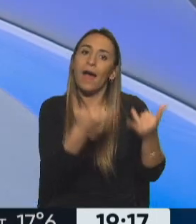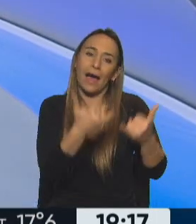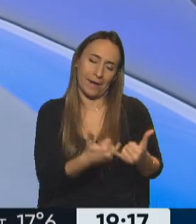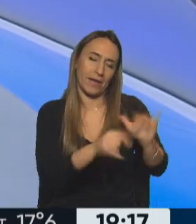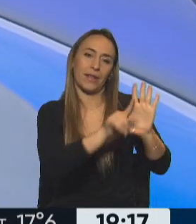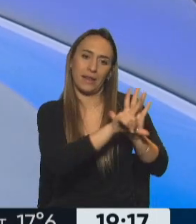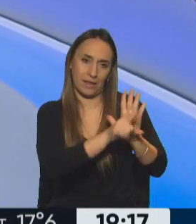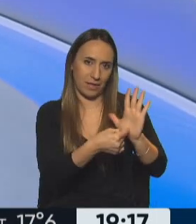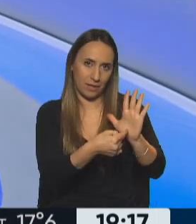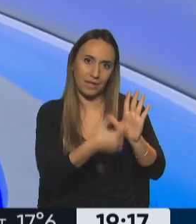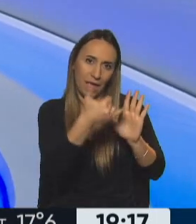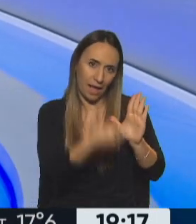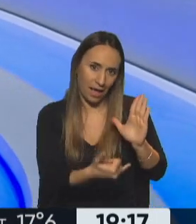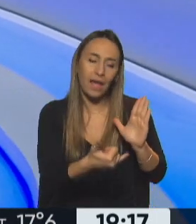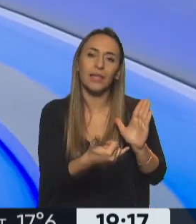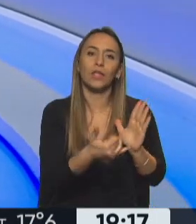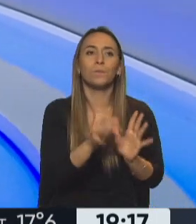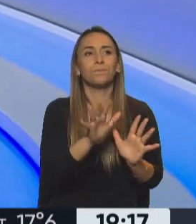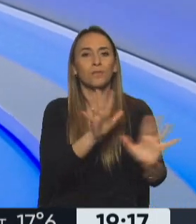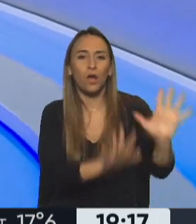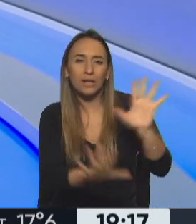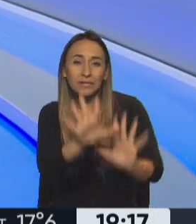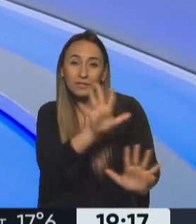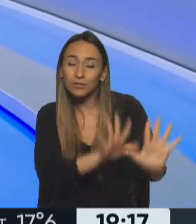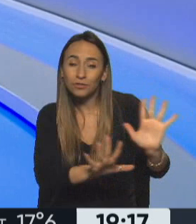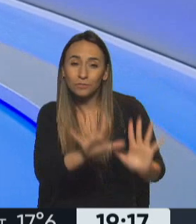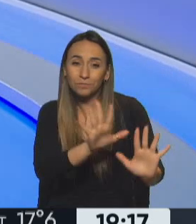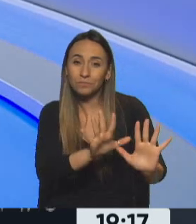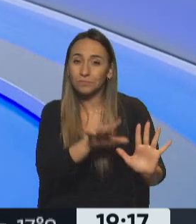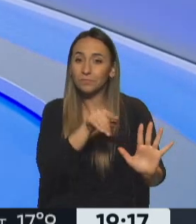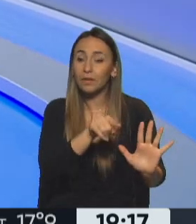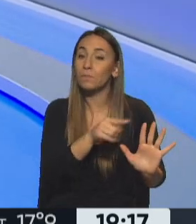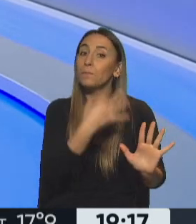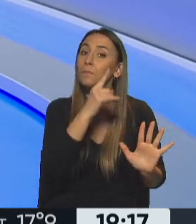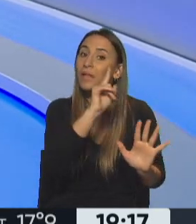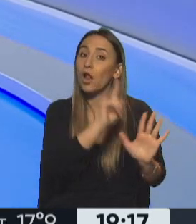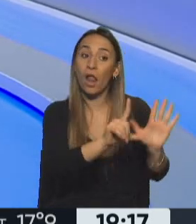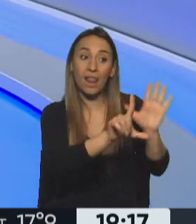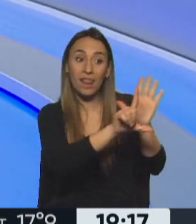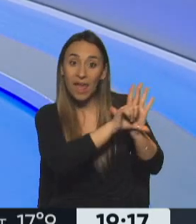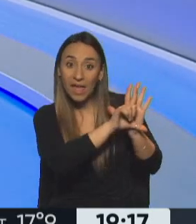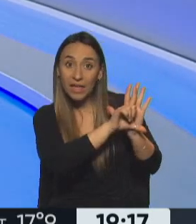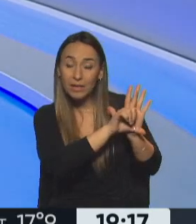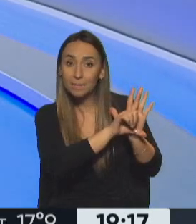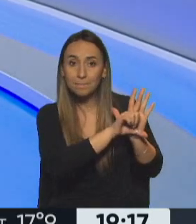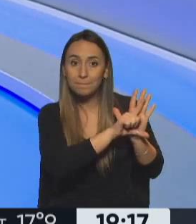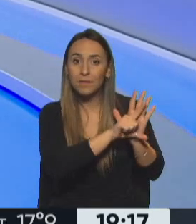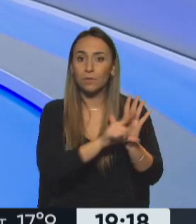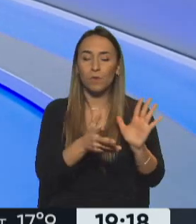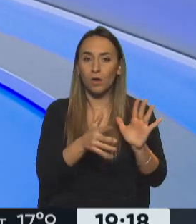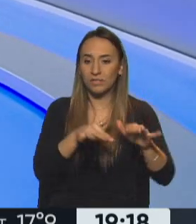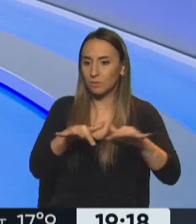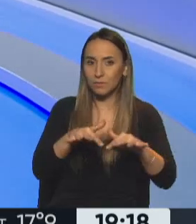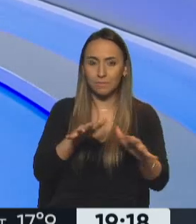un régimen que era absolutamente inviable, pero por ley uno no podía salir ordenadamente.